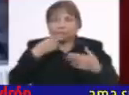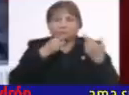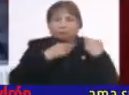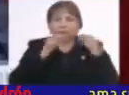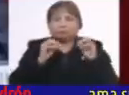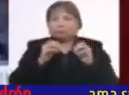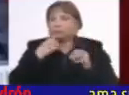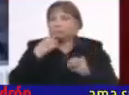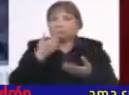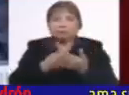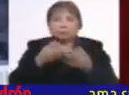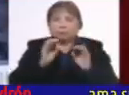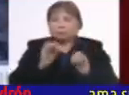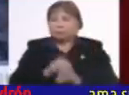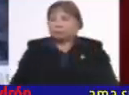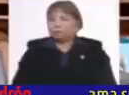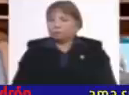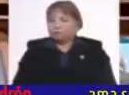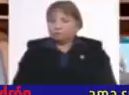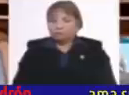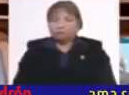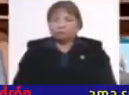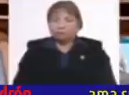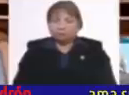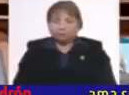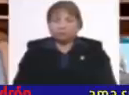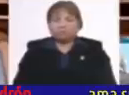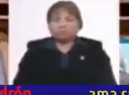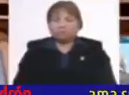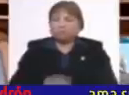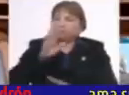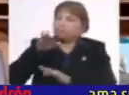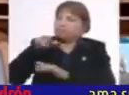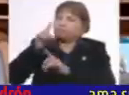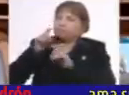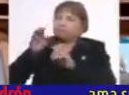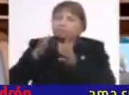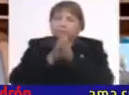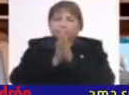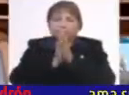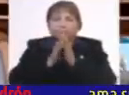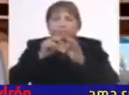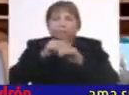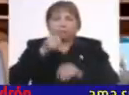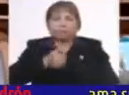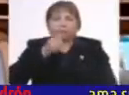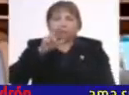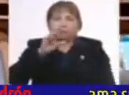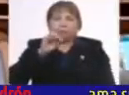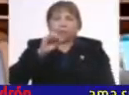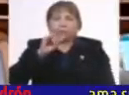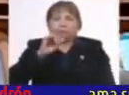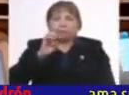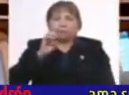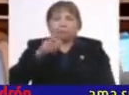designado y eso no sucedió ok señores gonzález usted solicitó el cambio en general roger pérez